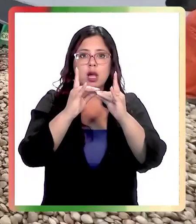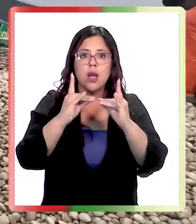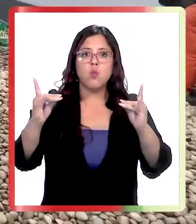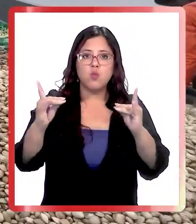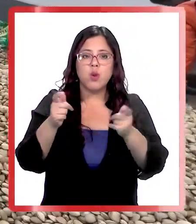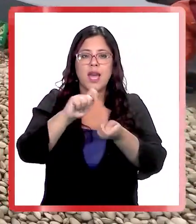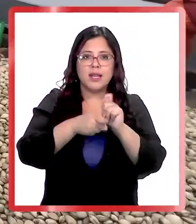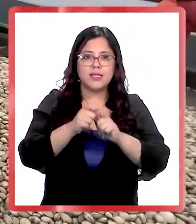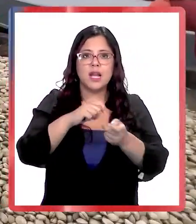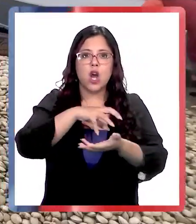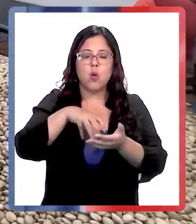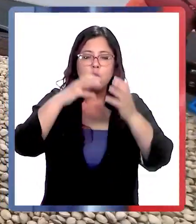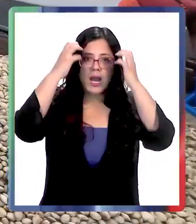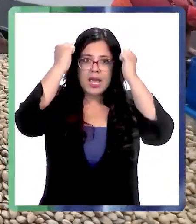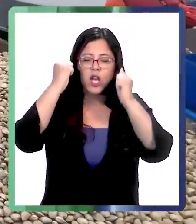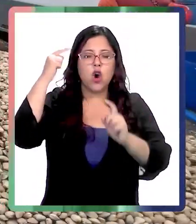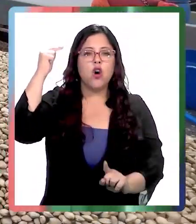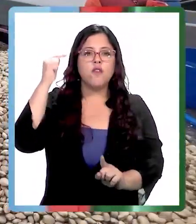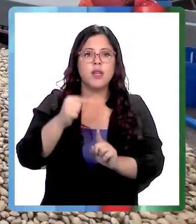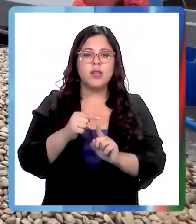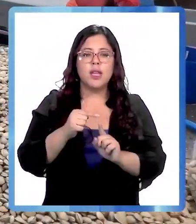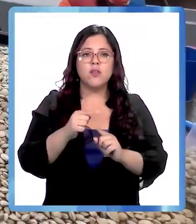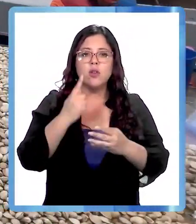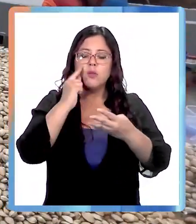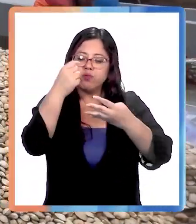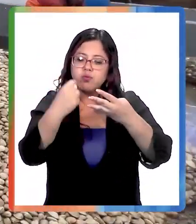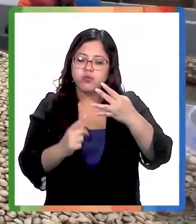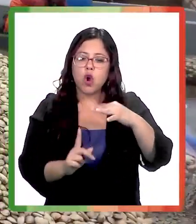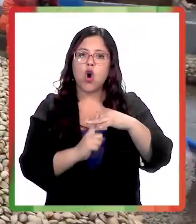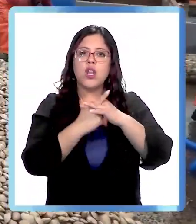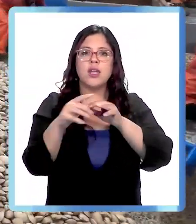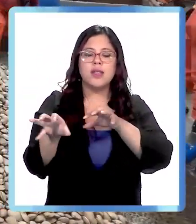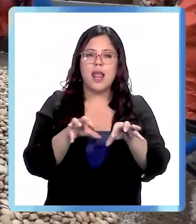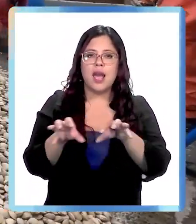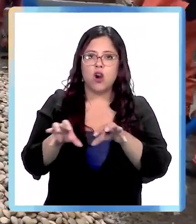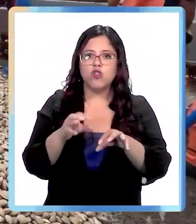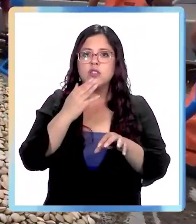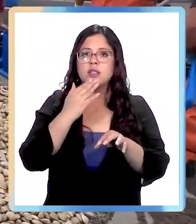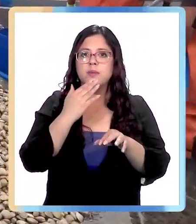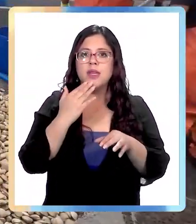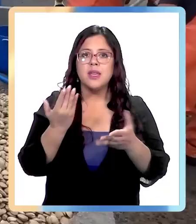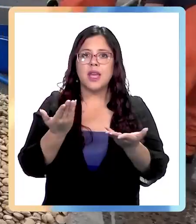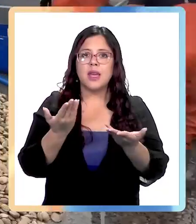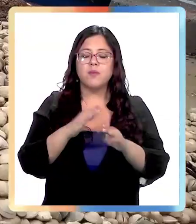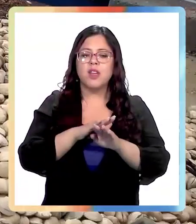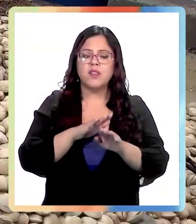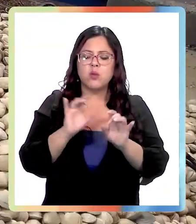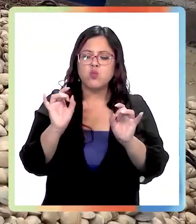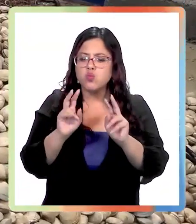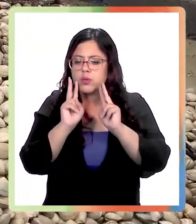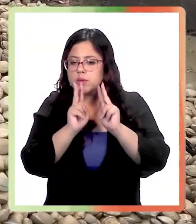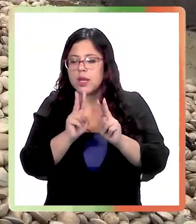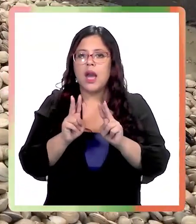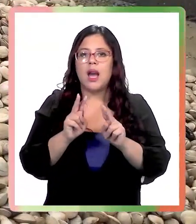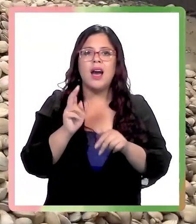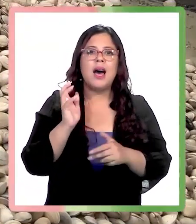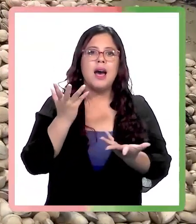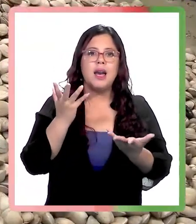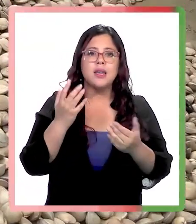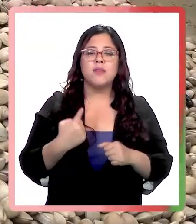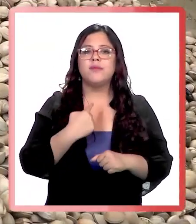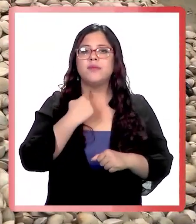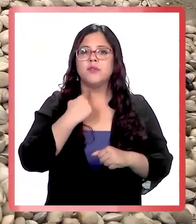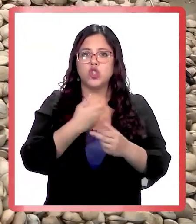de Quellón. El objetivo principal, verificar el origen de las especies y descartar la posible presencia de marea roja.